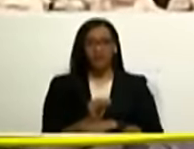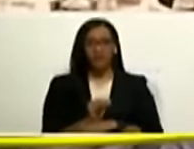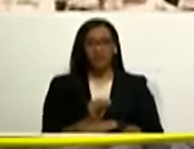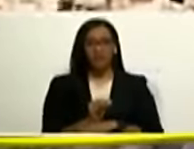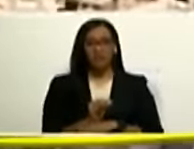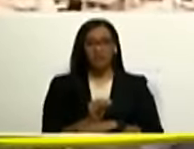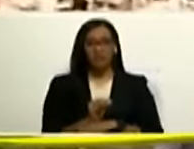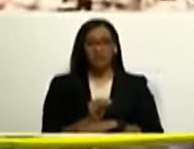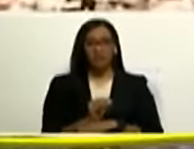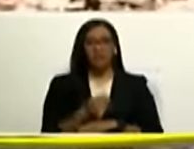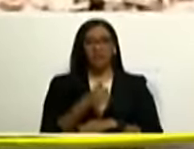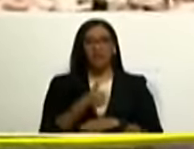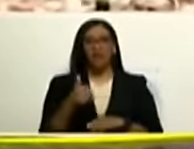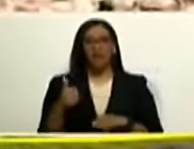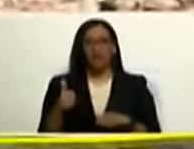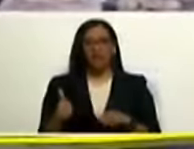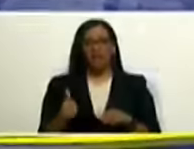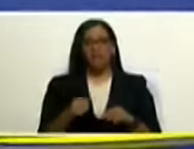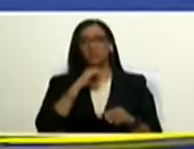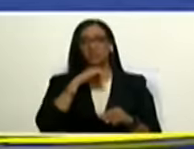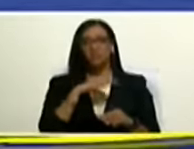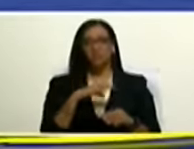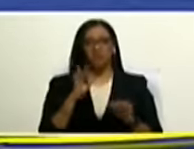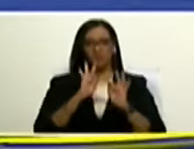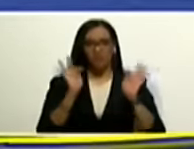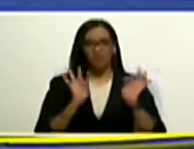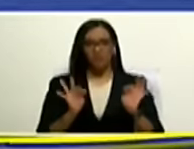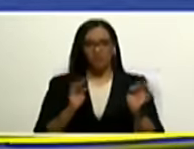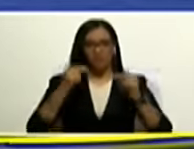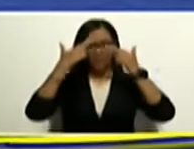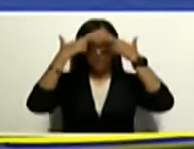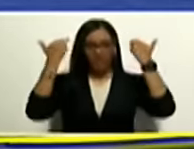Y hay historiadores que dicen que de manera ingenua